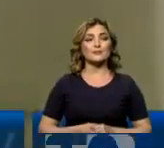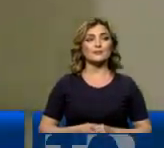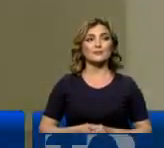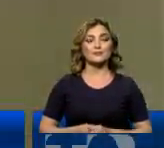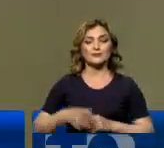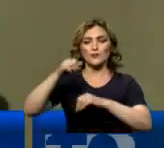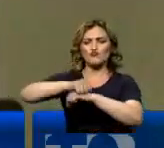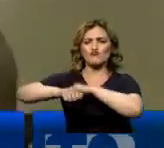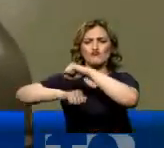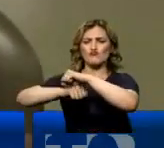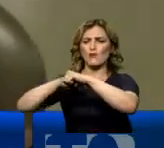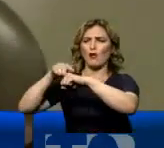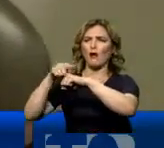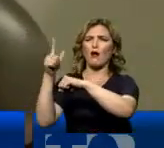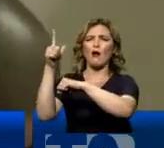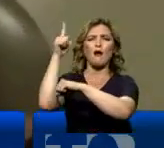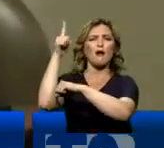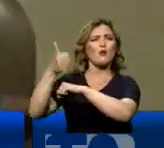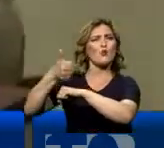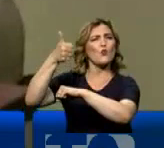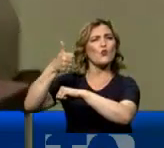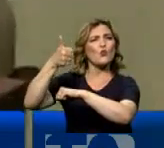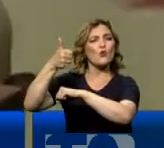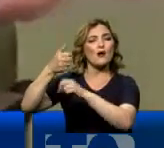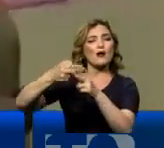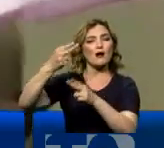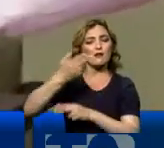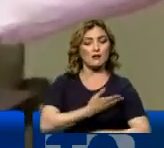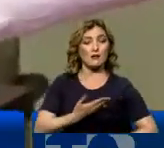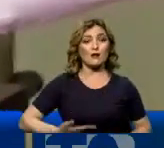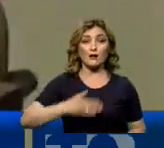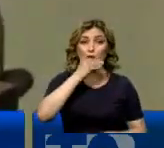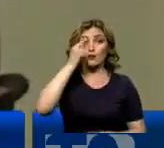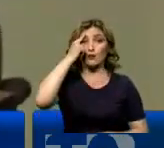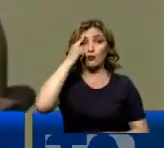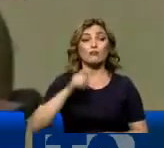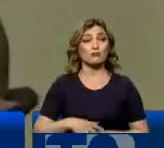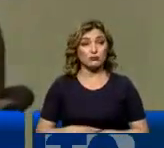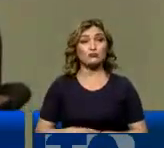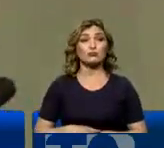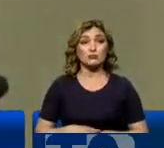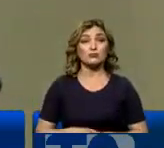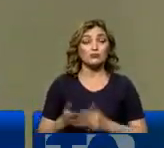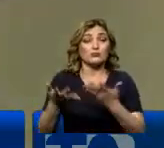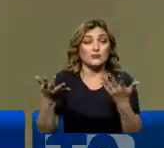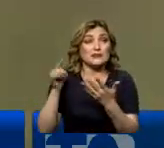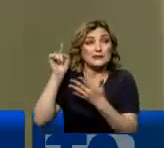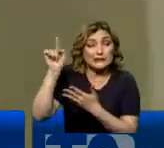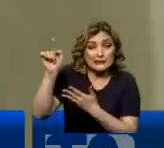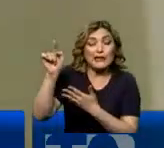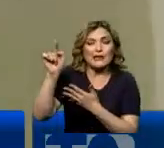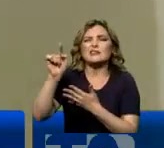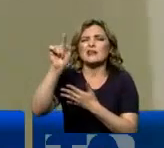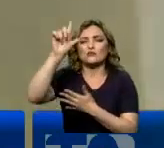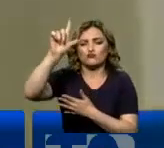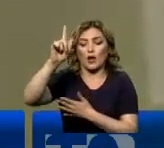la estructura se ha determinado que se encontraba el expresidente Rafael Correa Delgado y que a partir de él se